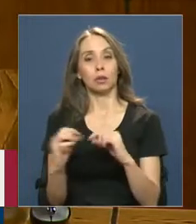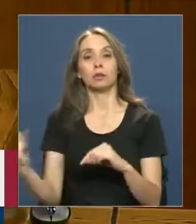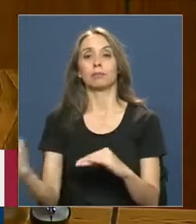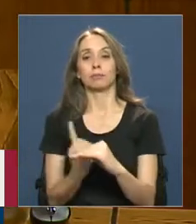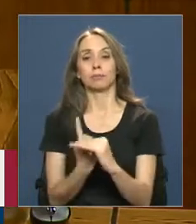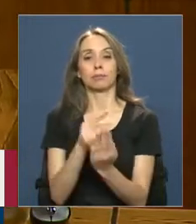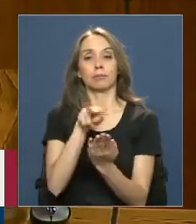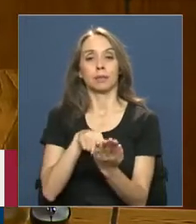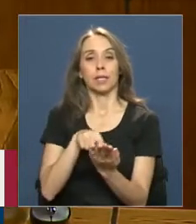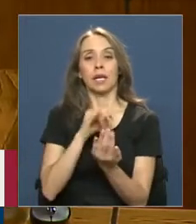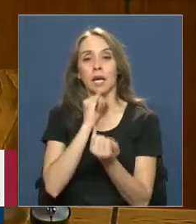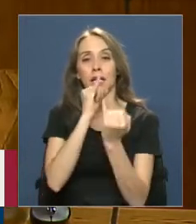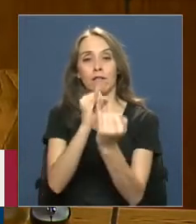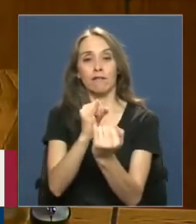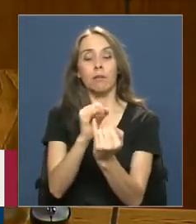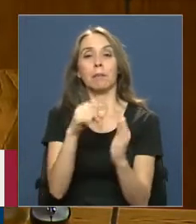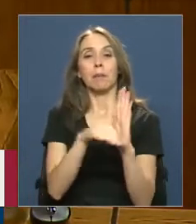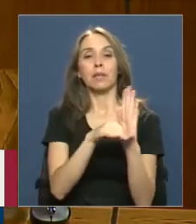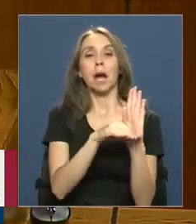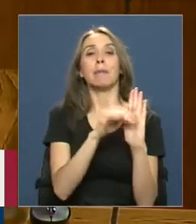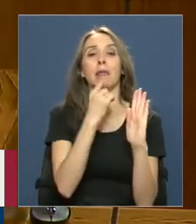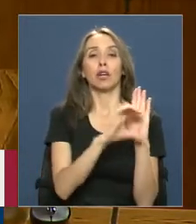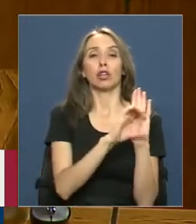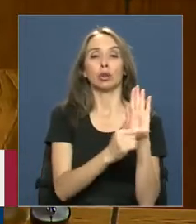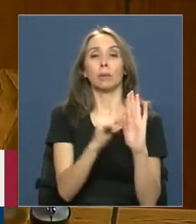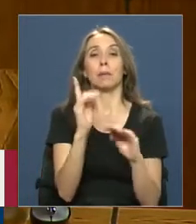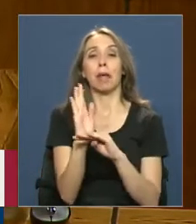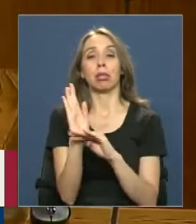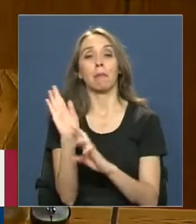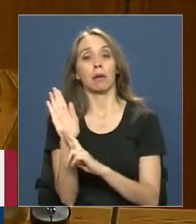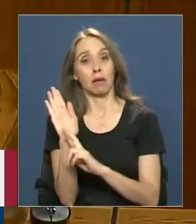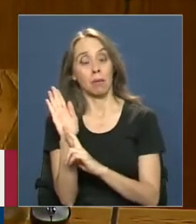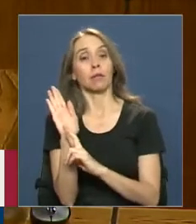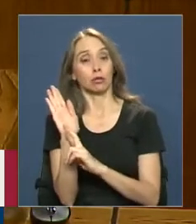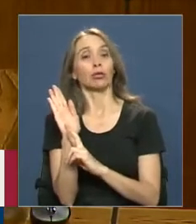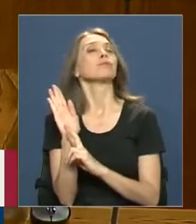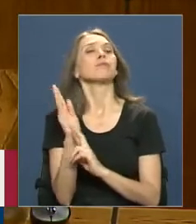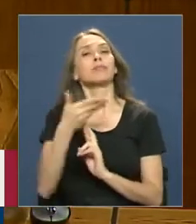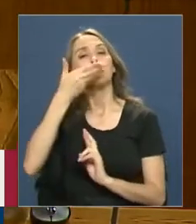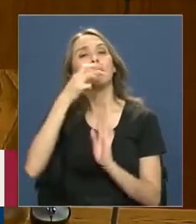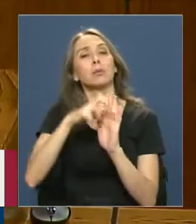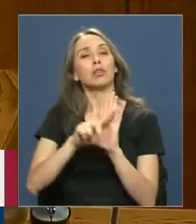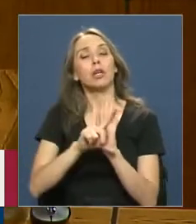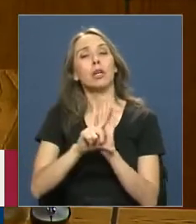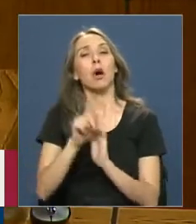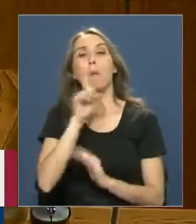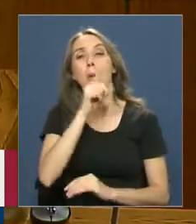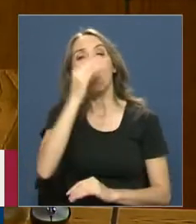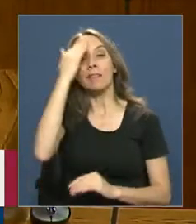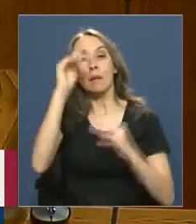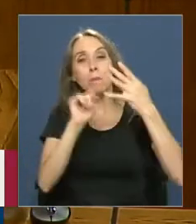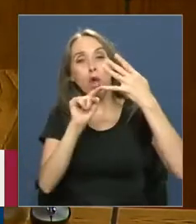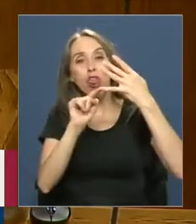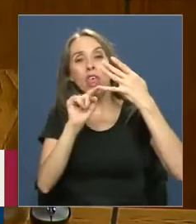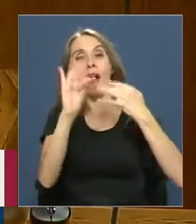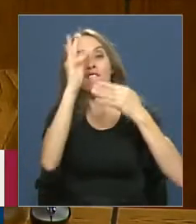a informar en primer trámite constitucional y primero reglamentario el proyecto de ley que declara el último día de febrero de